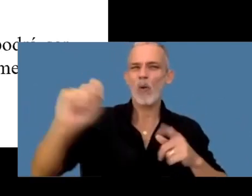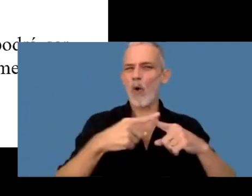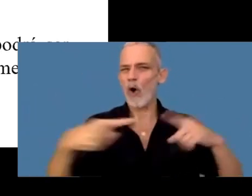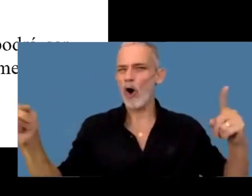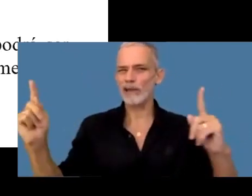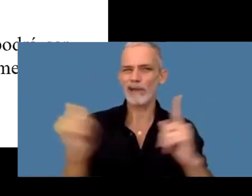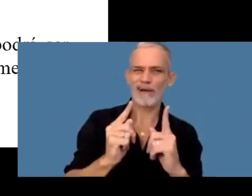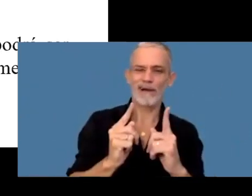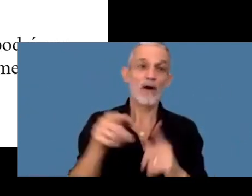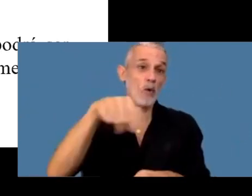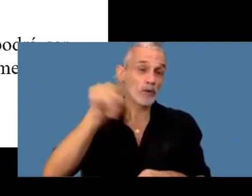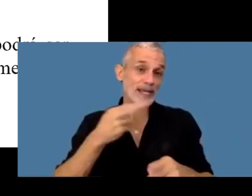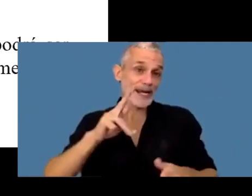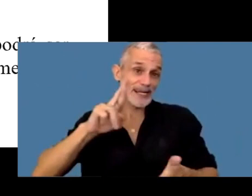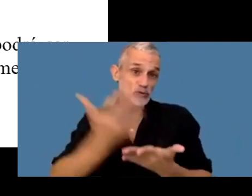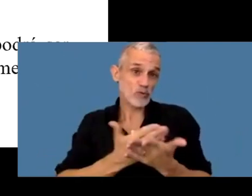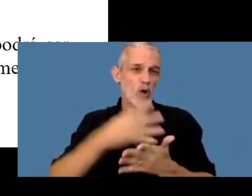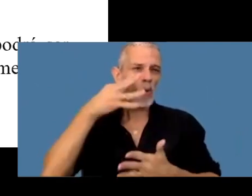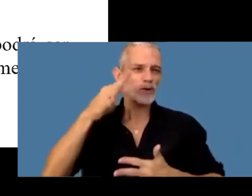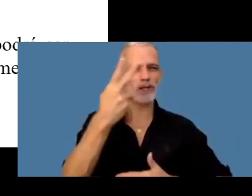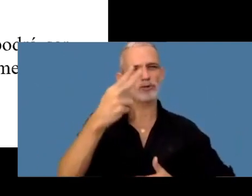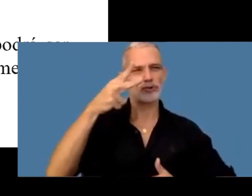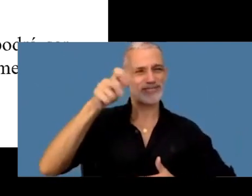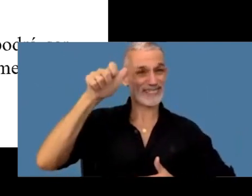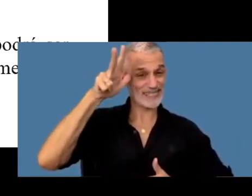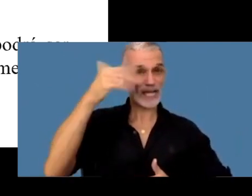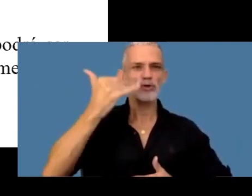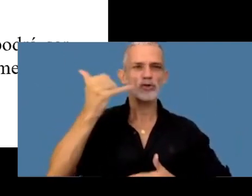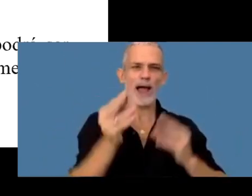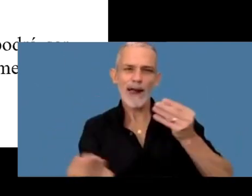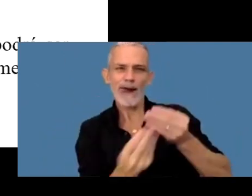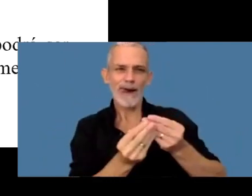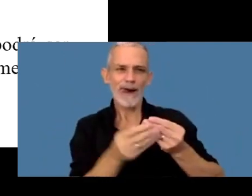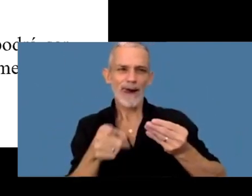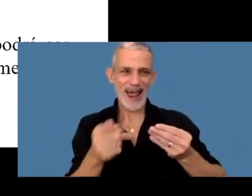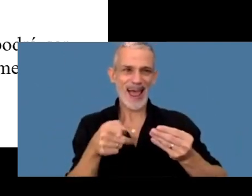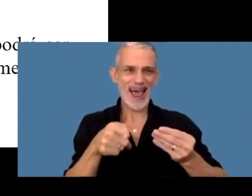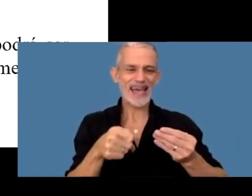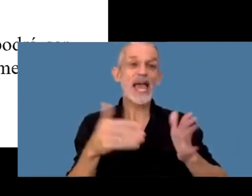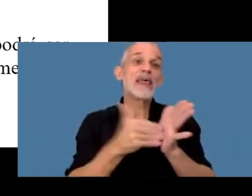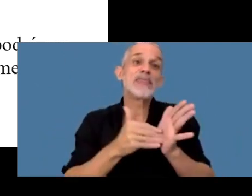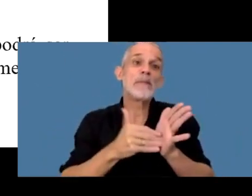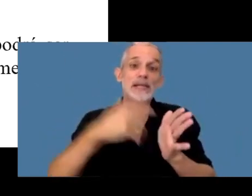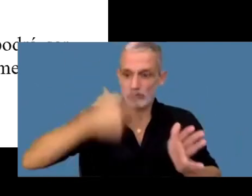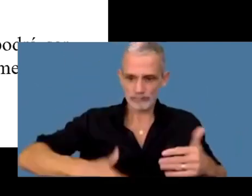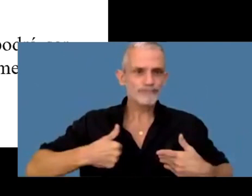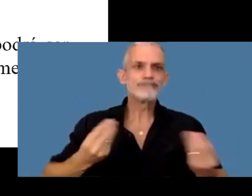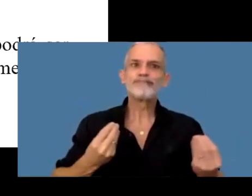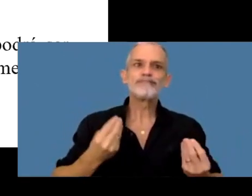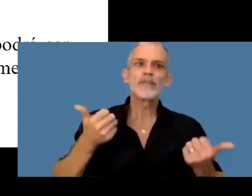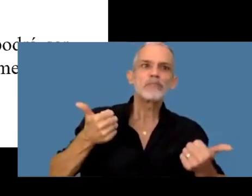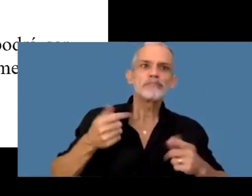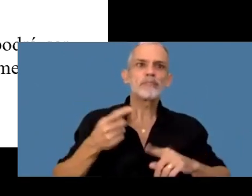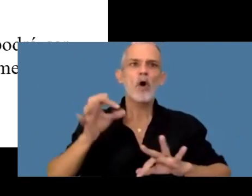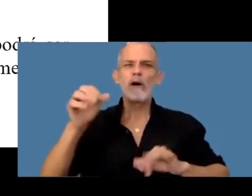en la resolución 4.268 tienen un anexo donde, dependiendo de la condición del contribuyente y